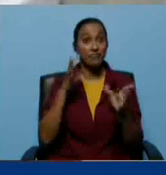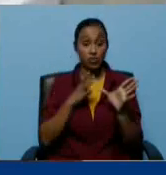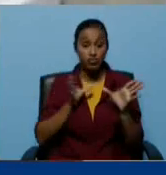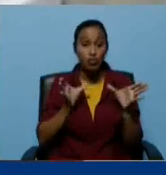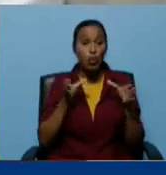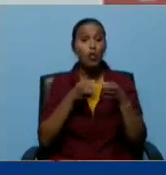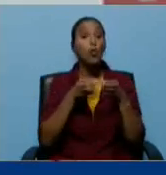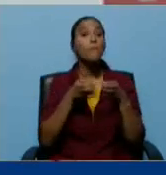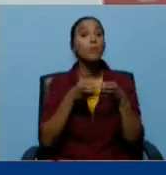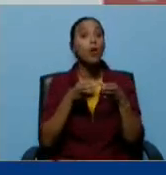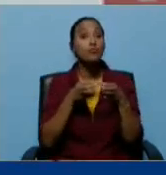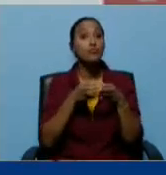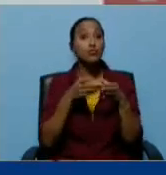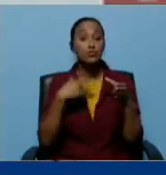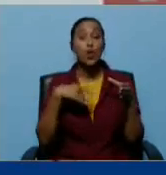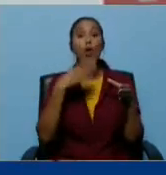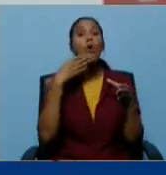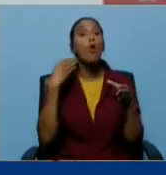Éramos un grupo de muchachos.